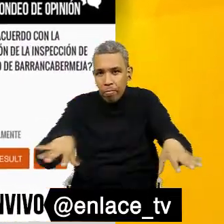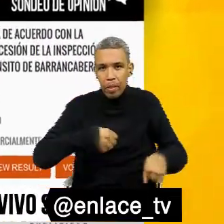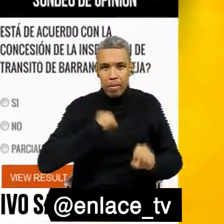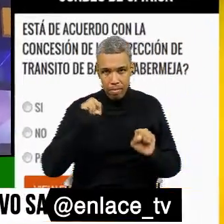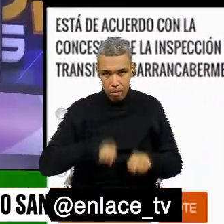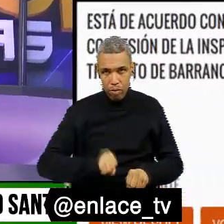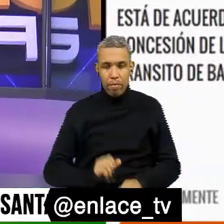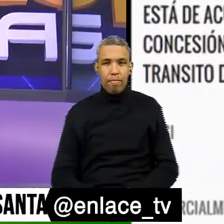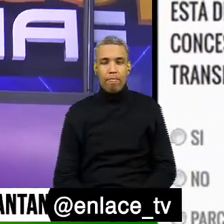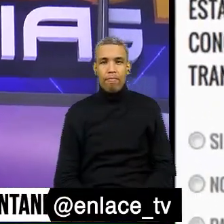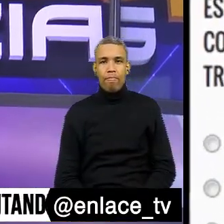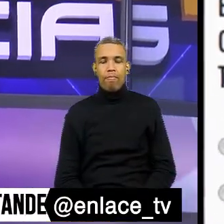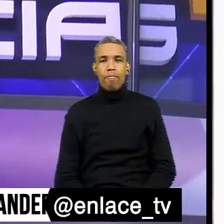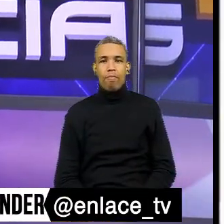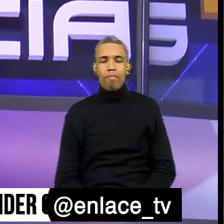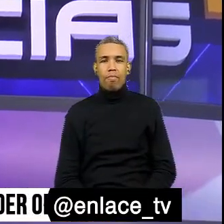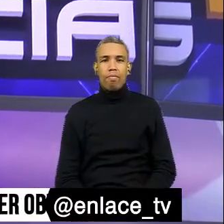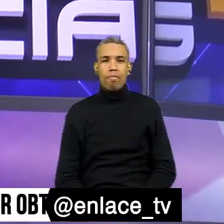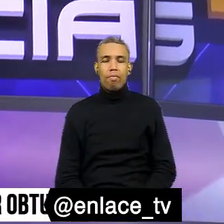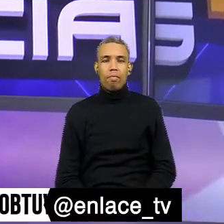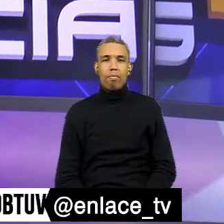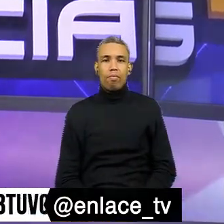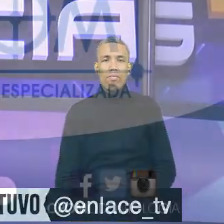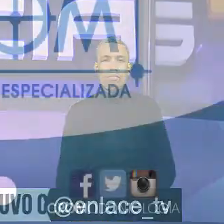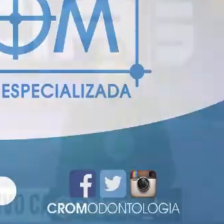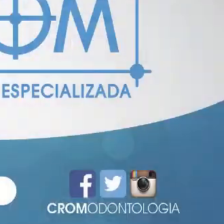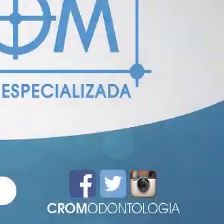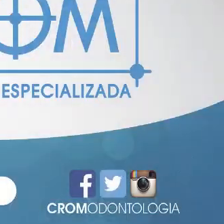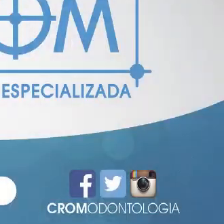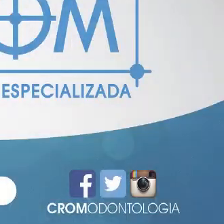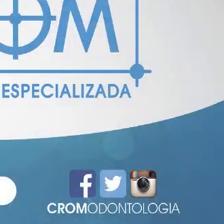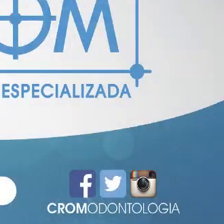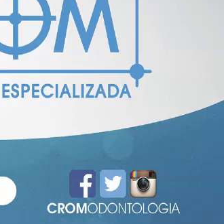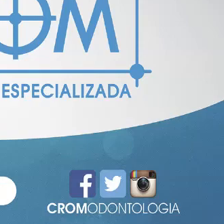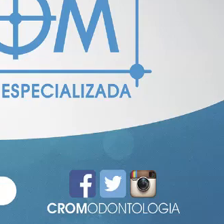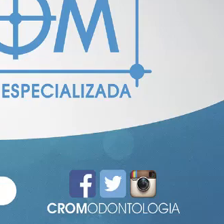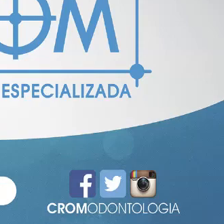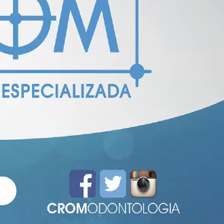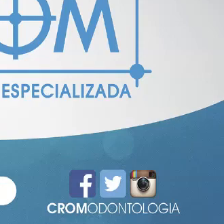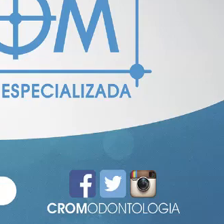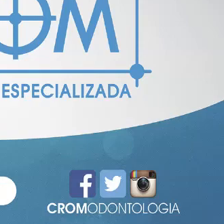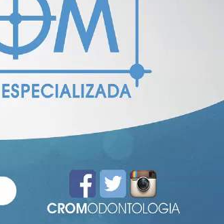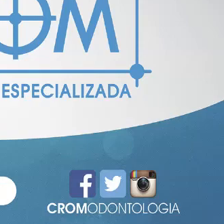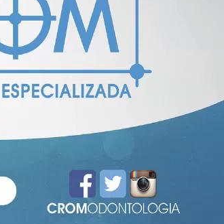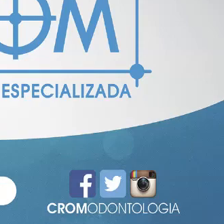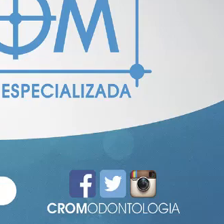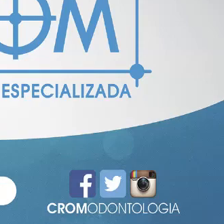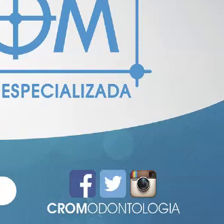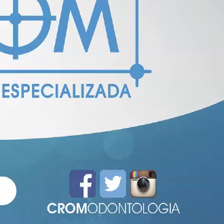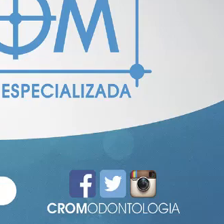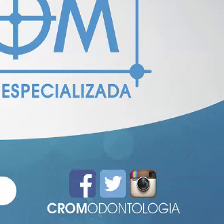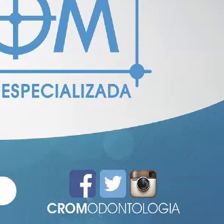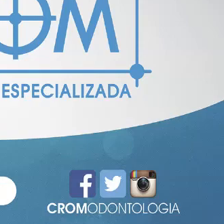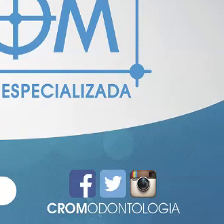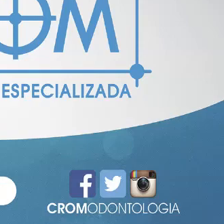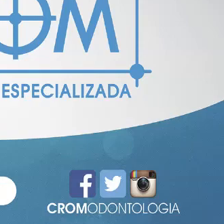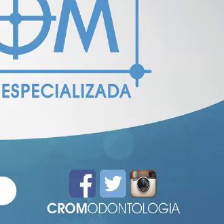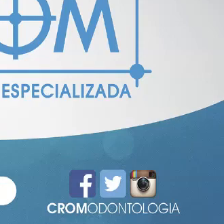www.enlacetelevisión.com. Visítenos. Y al mal tiempo, buena cara. Desde 1994, Chrome es la sonrisa de Barranca